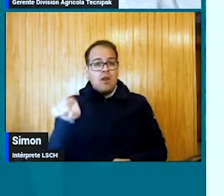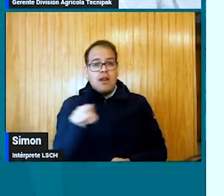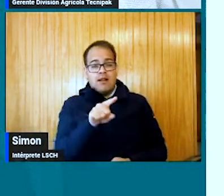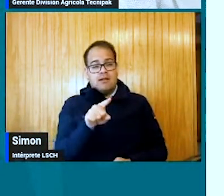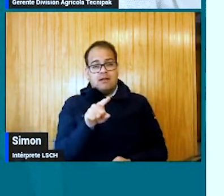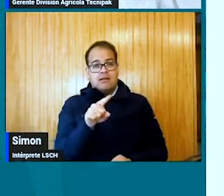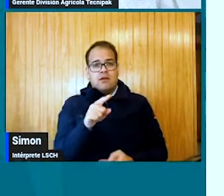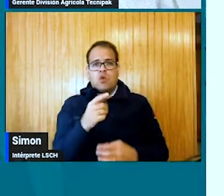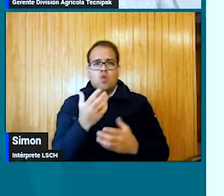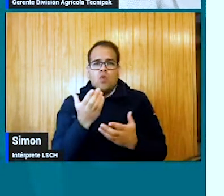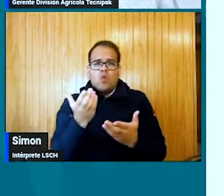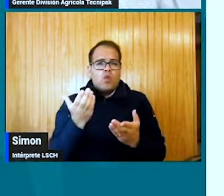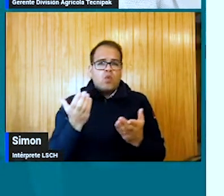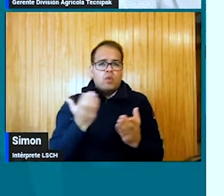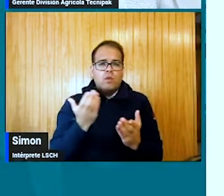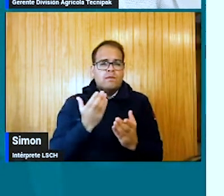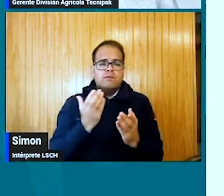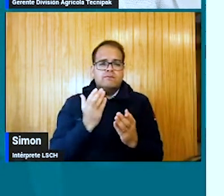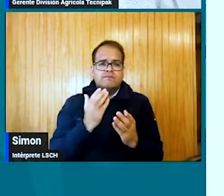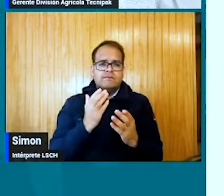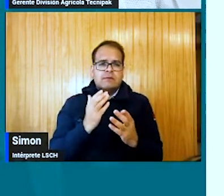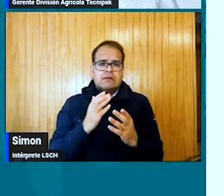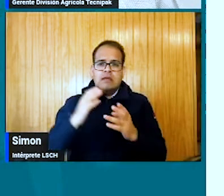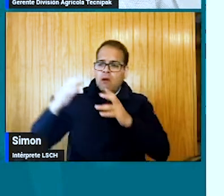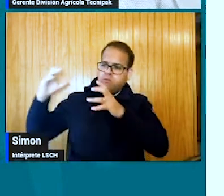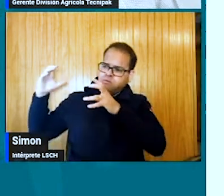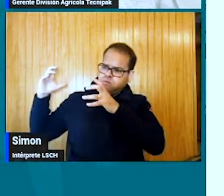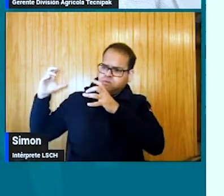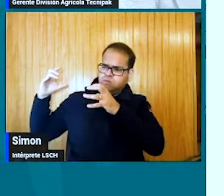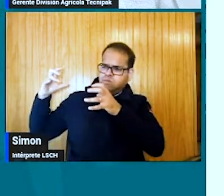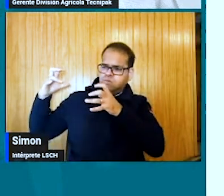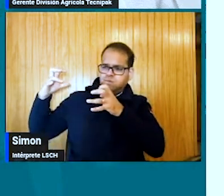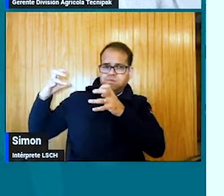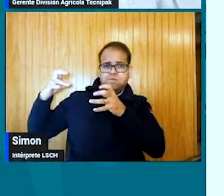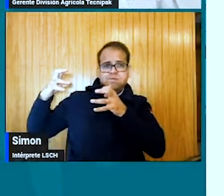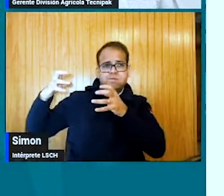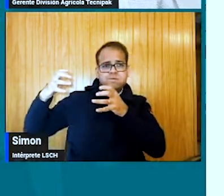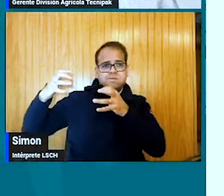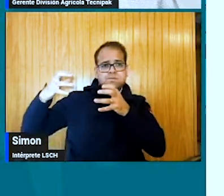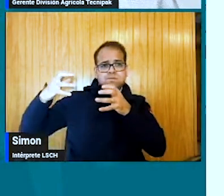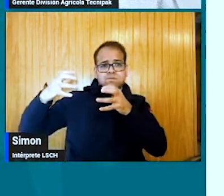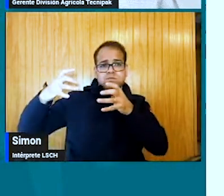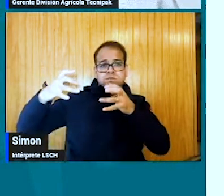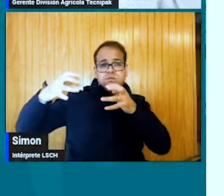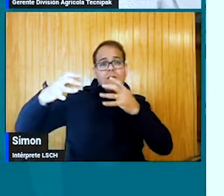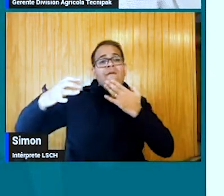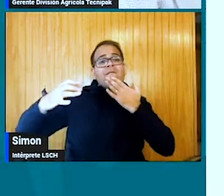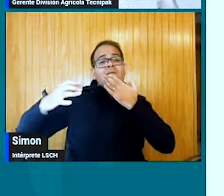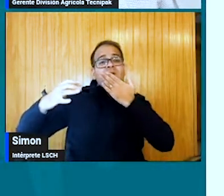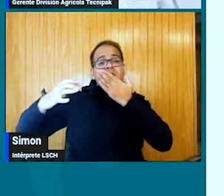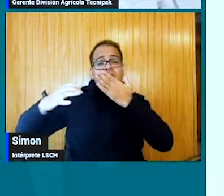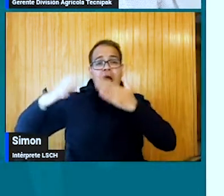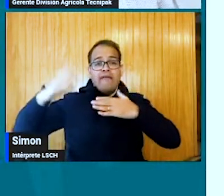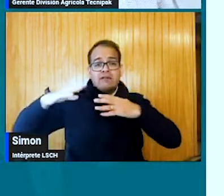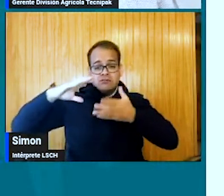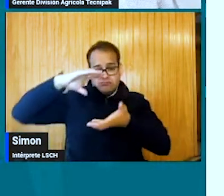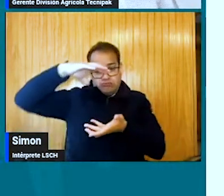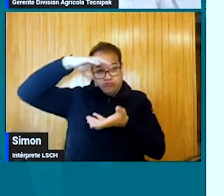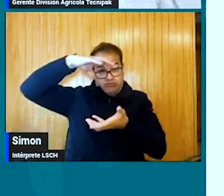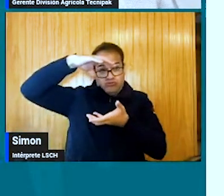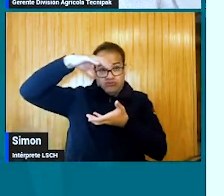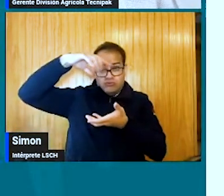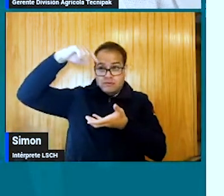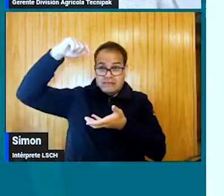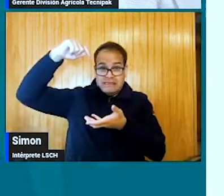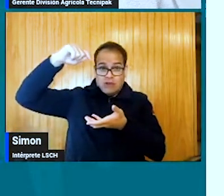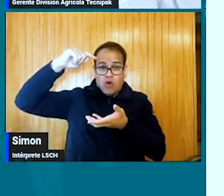son invasiones de masas heladas, de aire frío, que vienen de los polos, vienen en